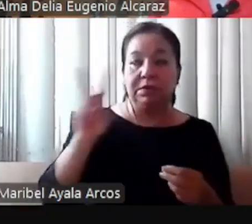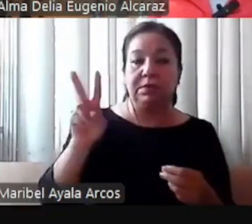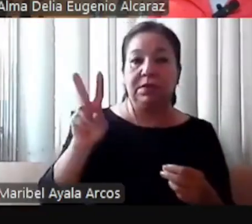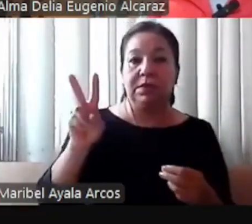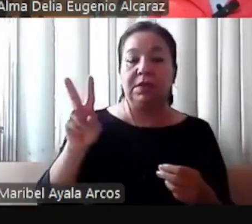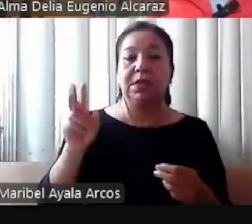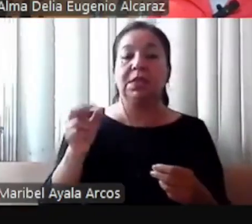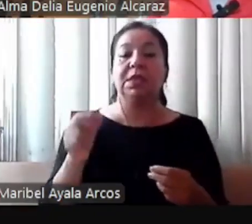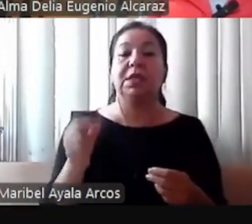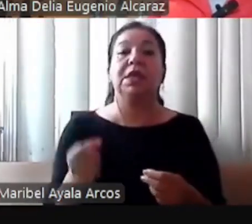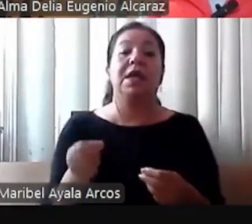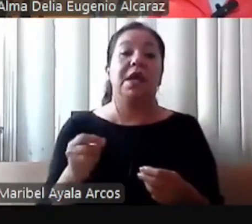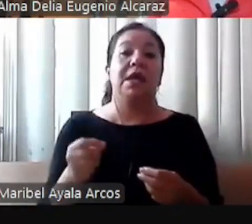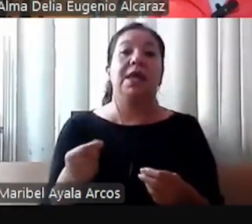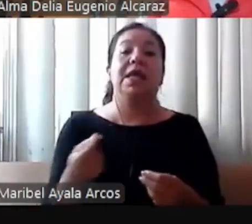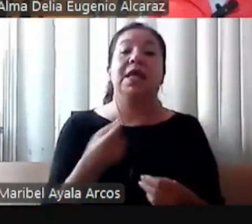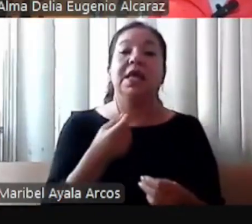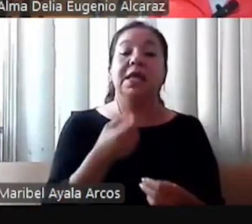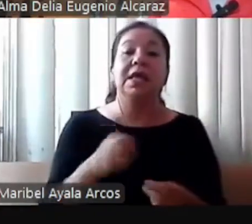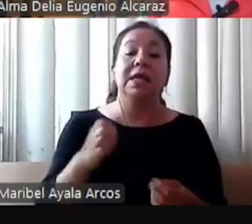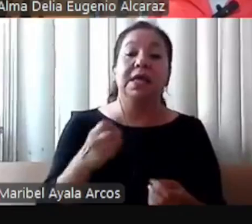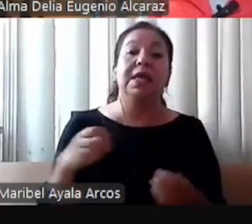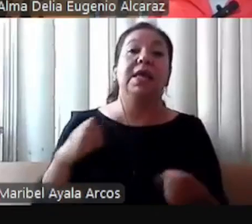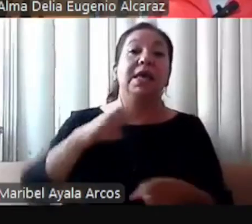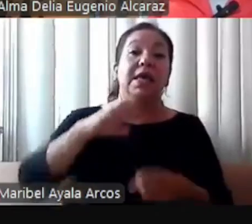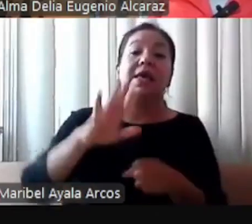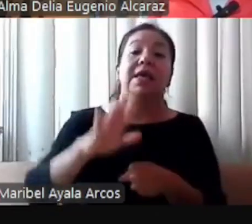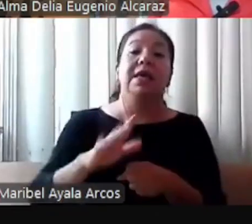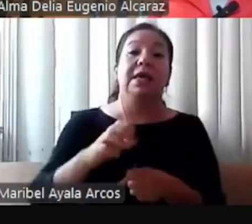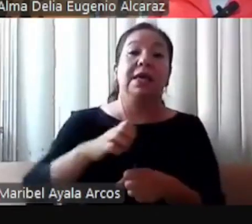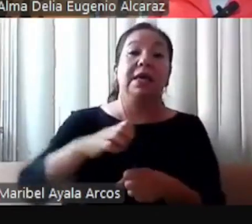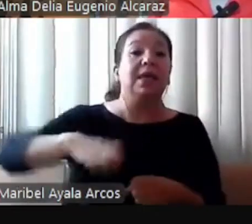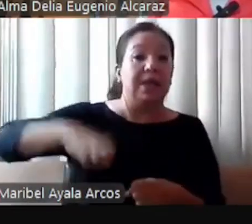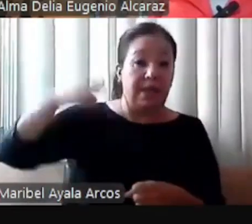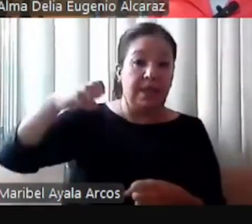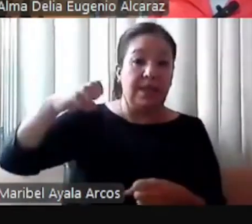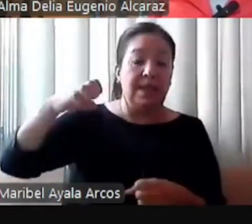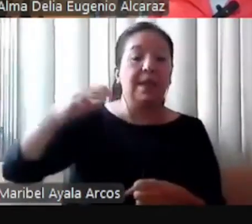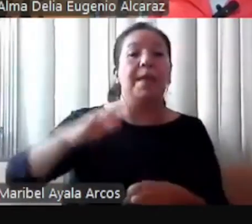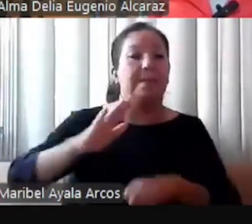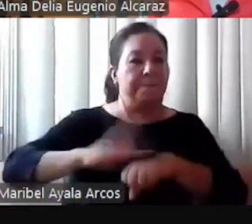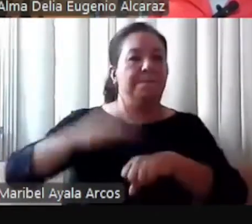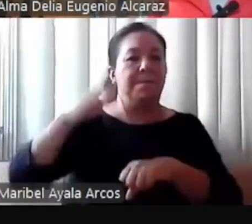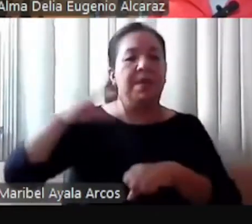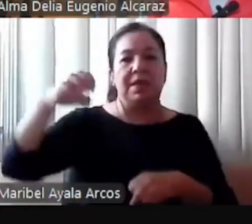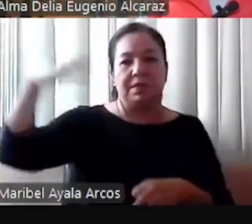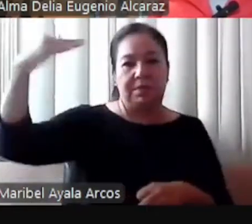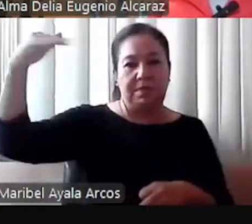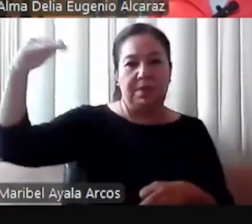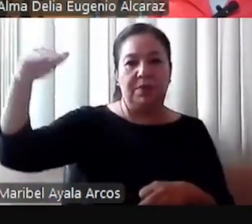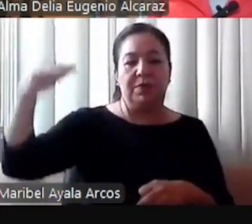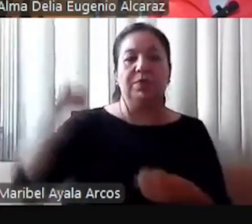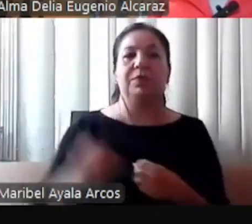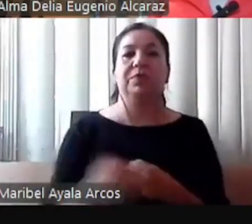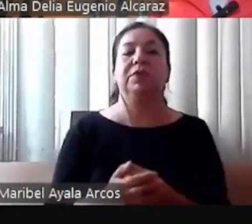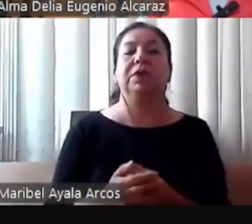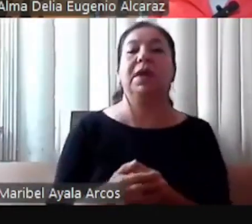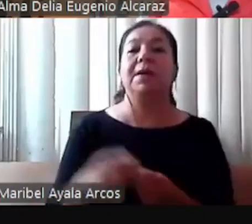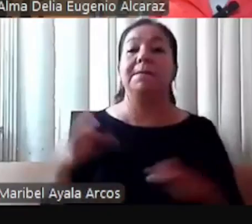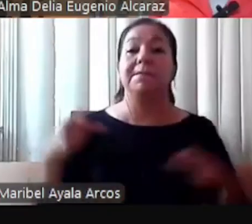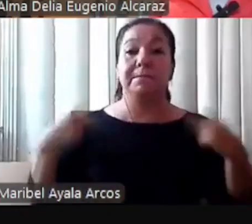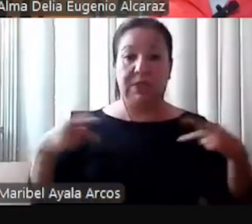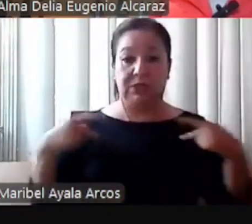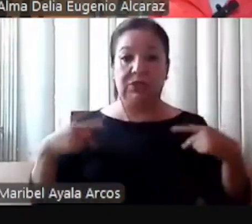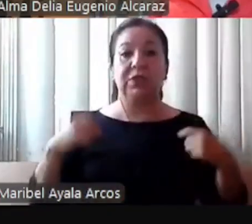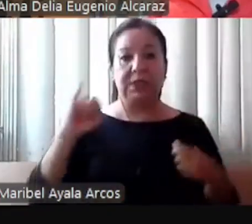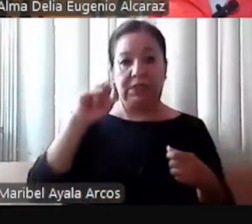indica su mayoría de edad, generan la convicción suficiente para considerar como inexistentes los hechos denunciados, puesto que dicha persona sí es mayor